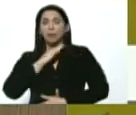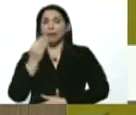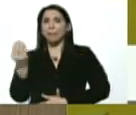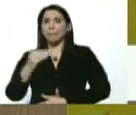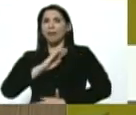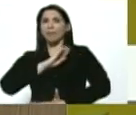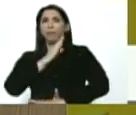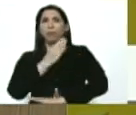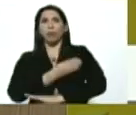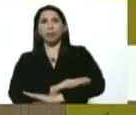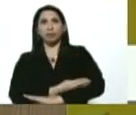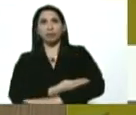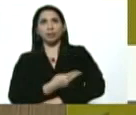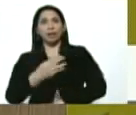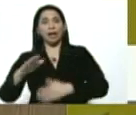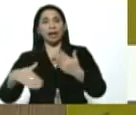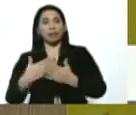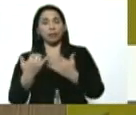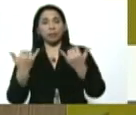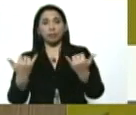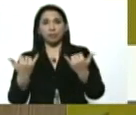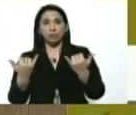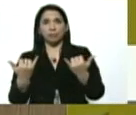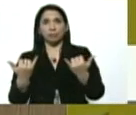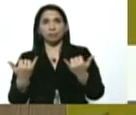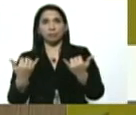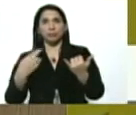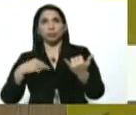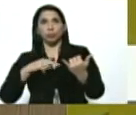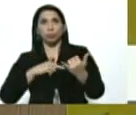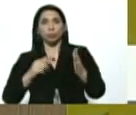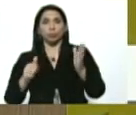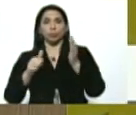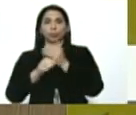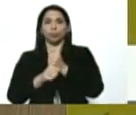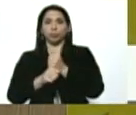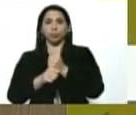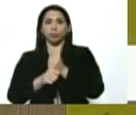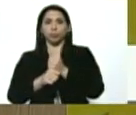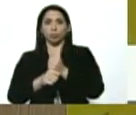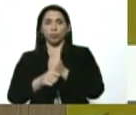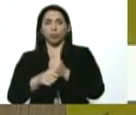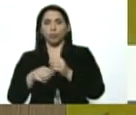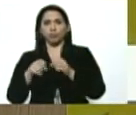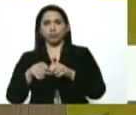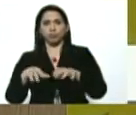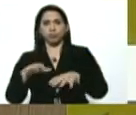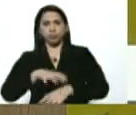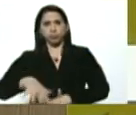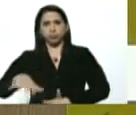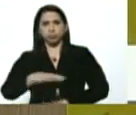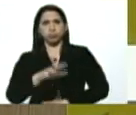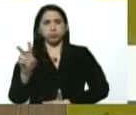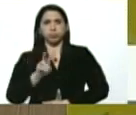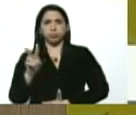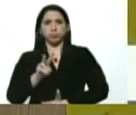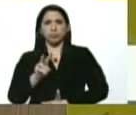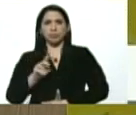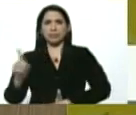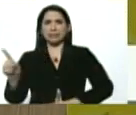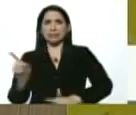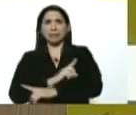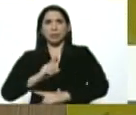agresivo de lo que hasta ahora hemos encontrado en el resto del país con una mayor velocidad de transmisibilidad